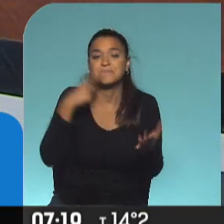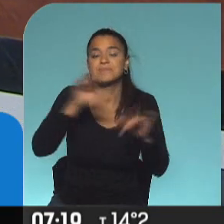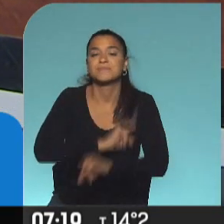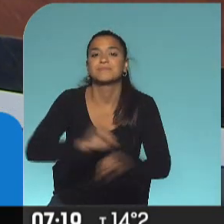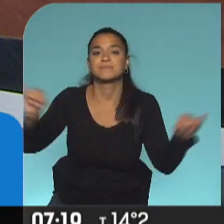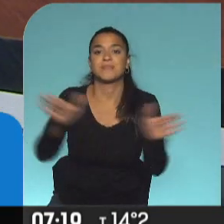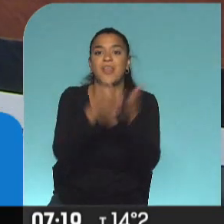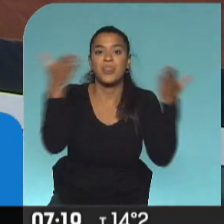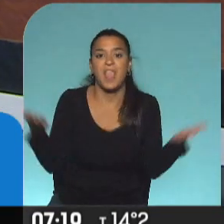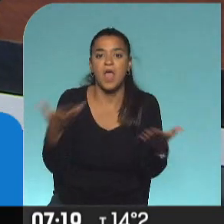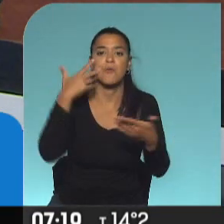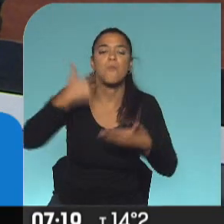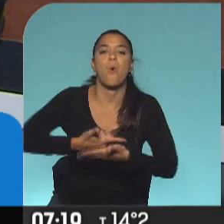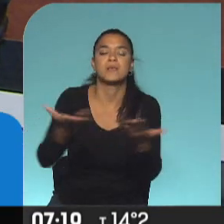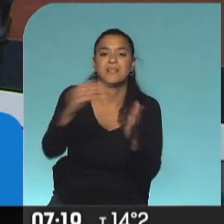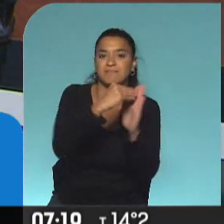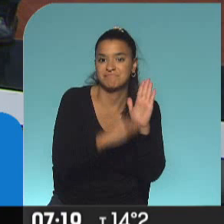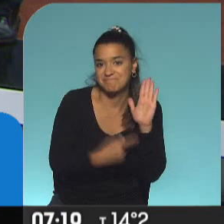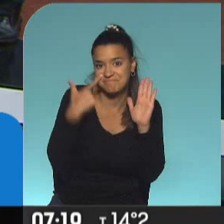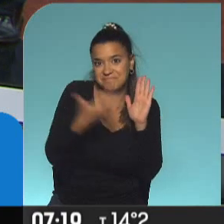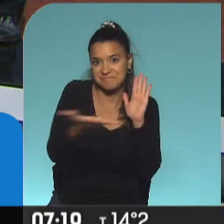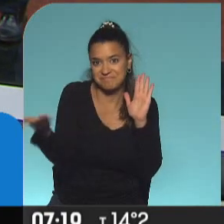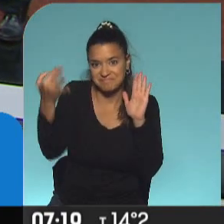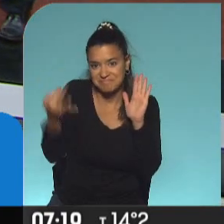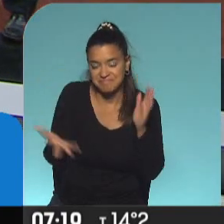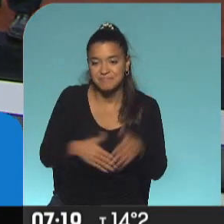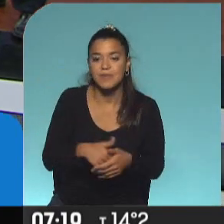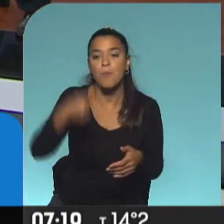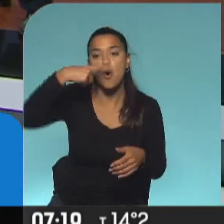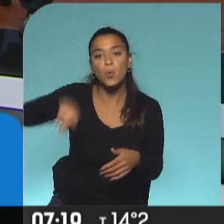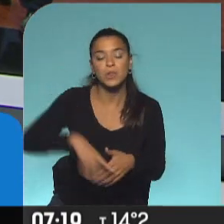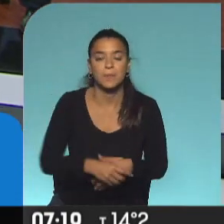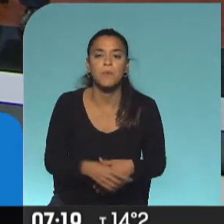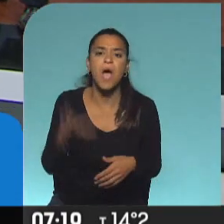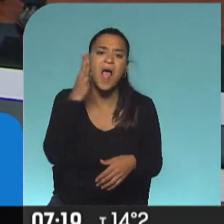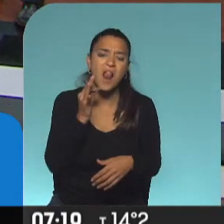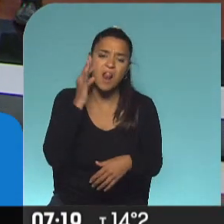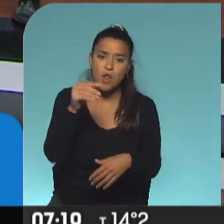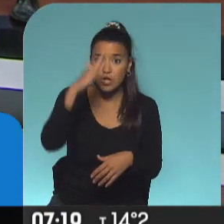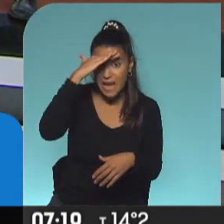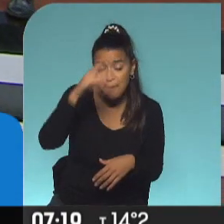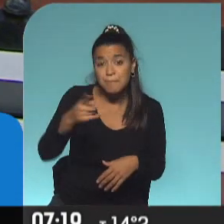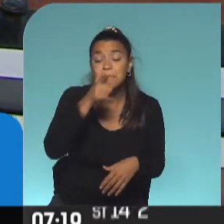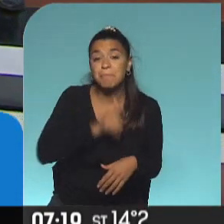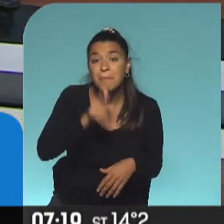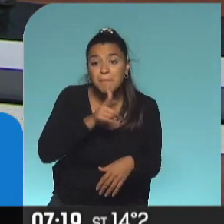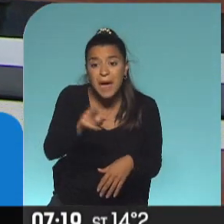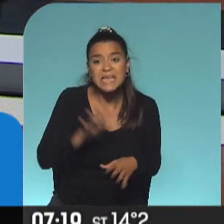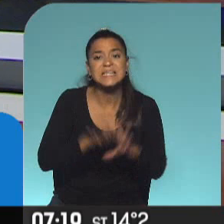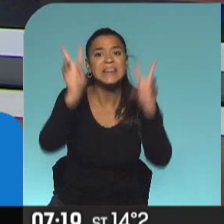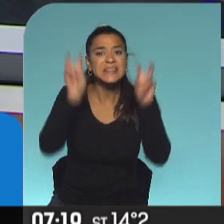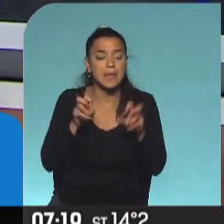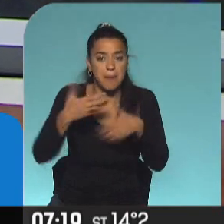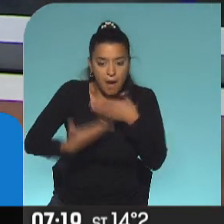difundió, mostró los documentos, etc. Bien. Y por último, algo que está haciendo Trump y que yo creo que va a ser el tema que va